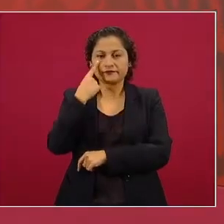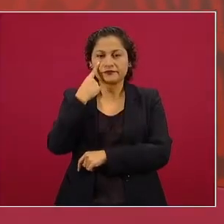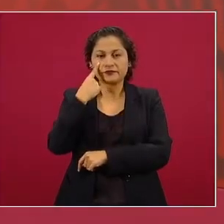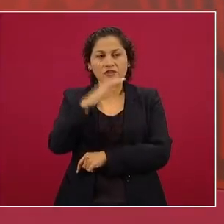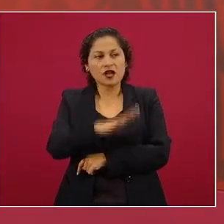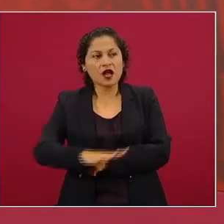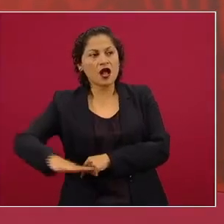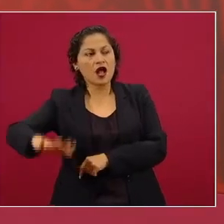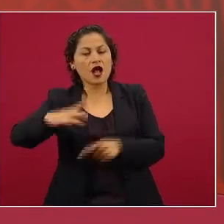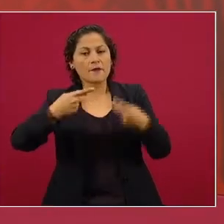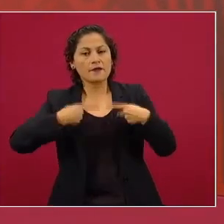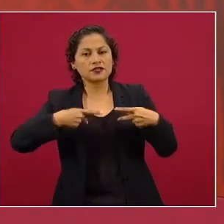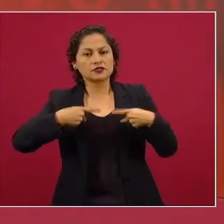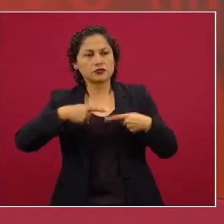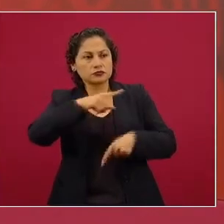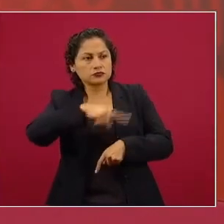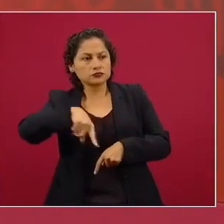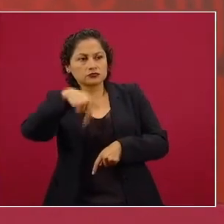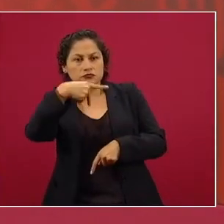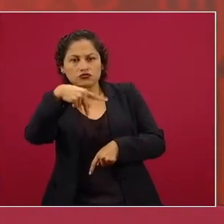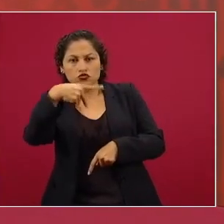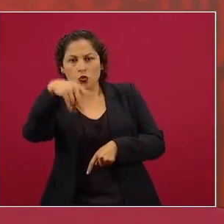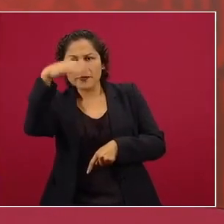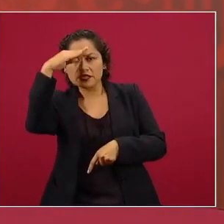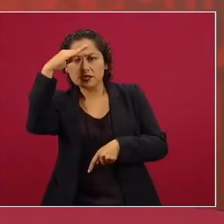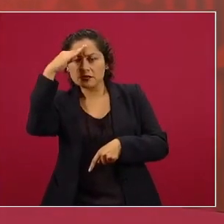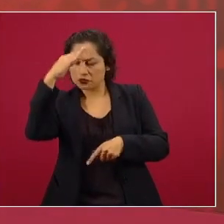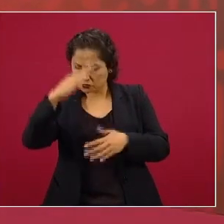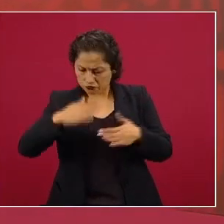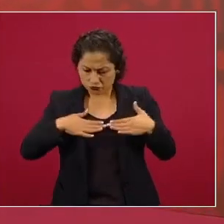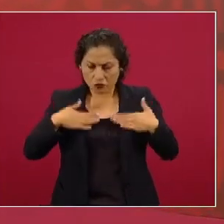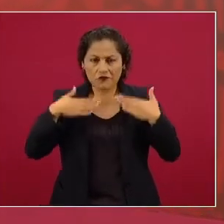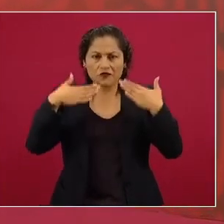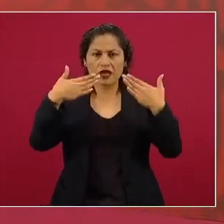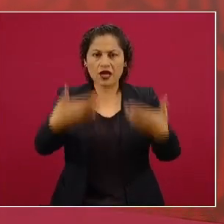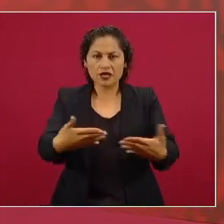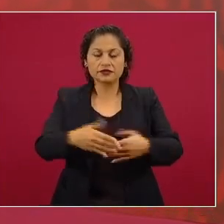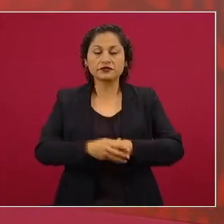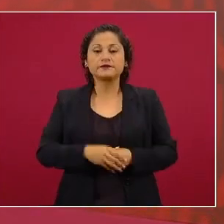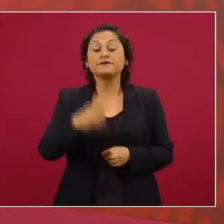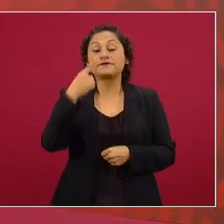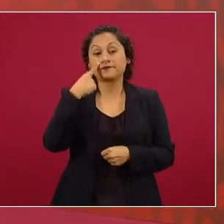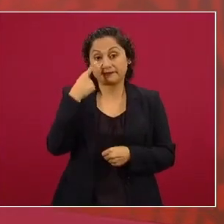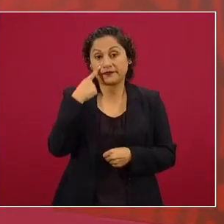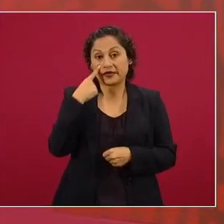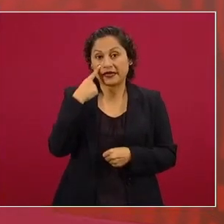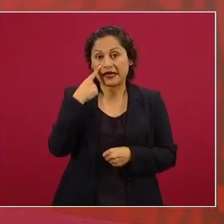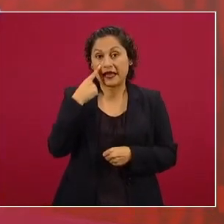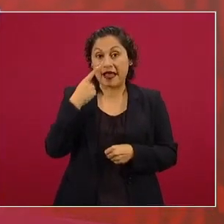Uno de los problemas que tienen los conservadores, entre otros,